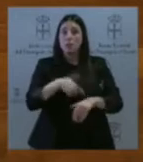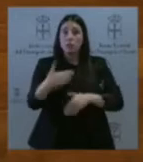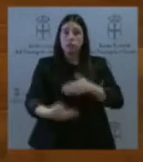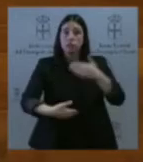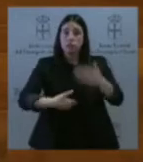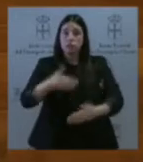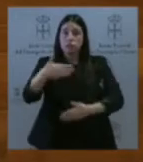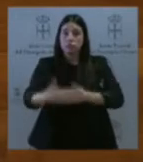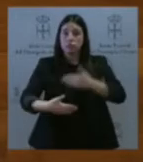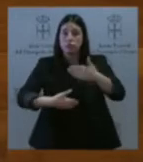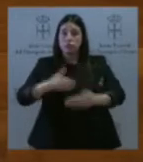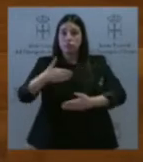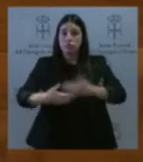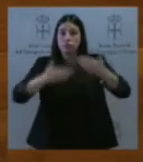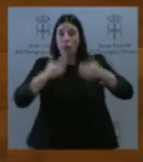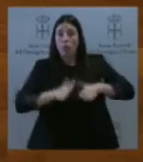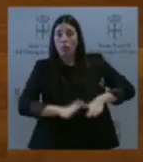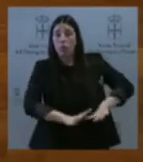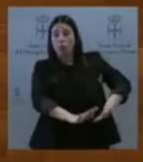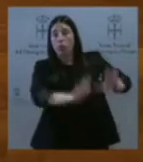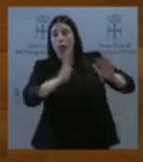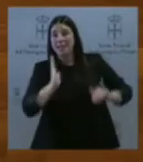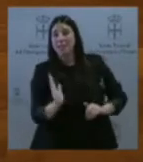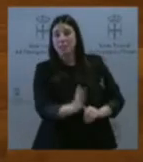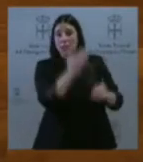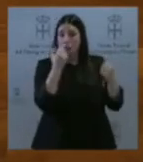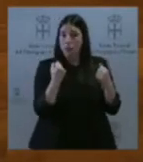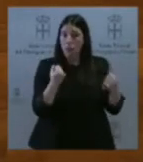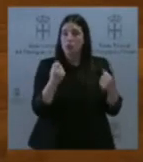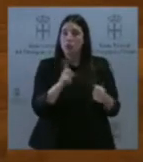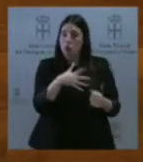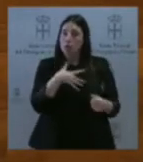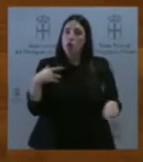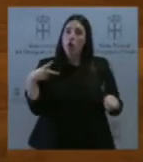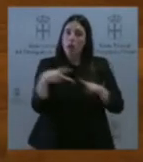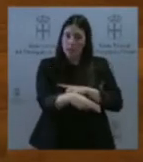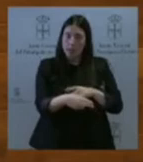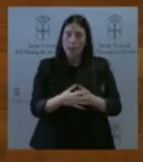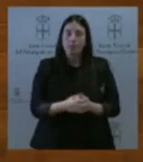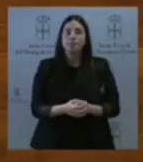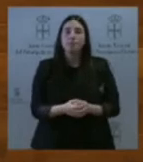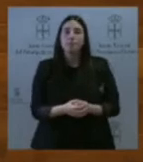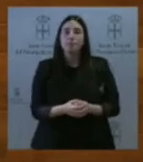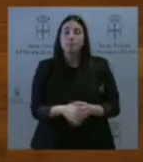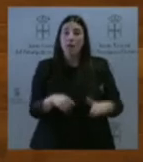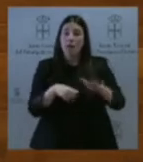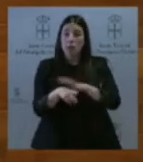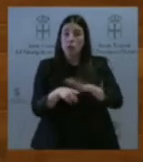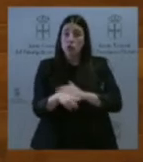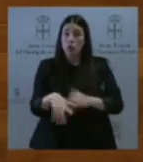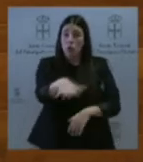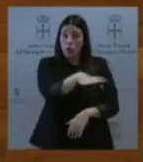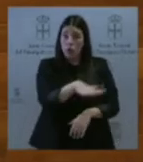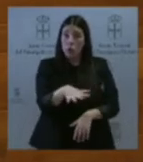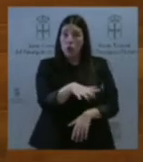castigue irremediablemente el so porvenir. Na xestión deste patrimonio é fundamental a puesta en valor, a súa difusión